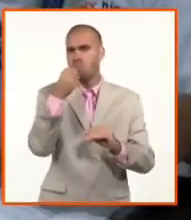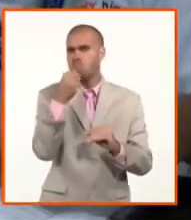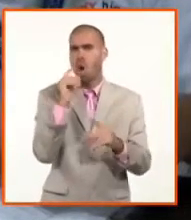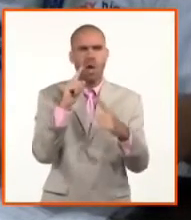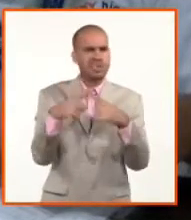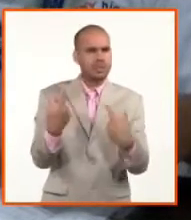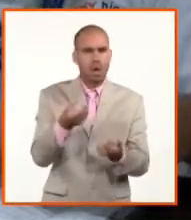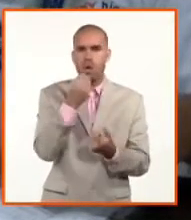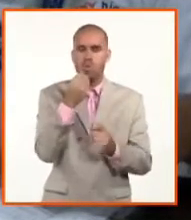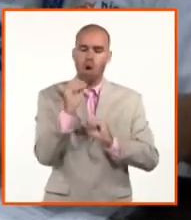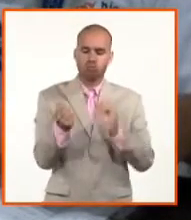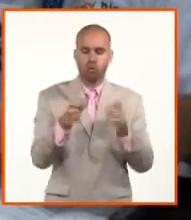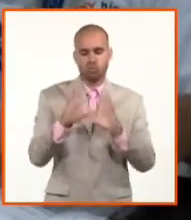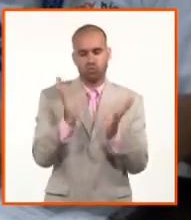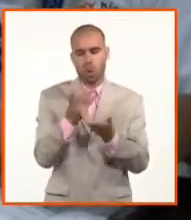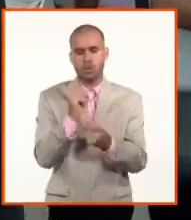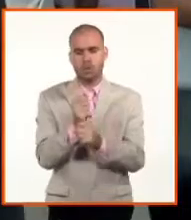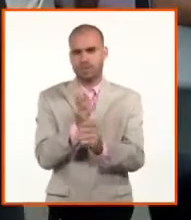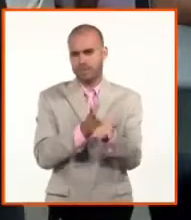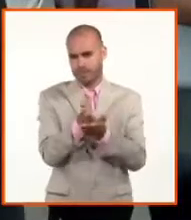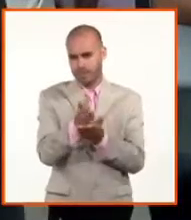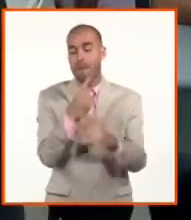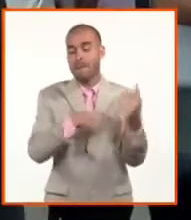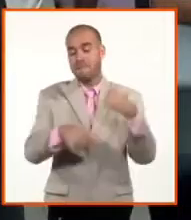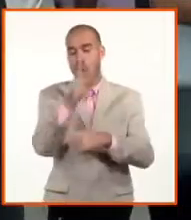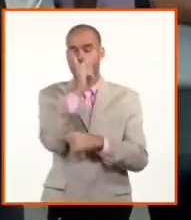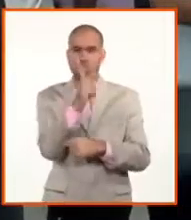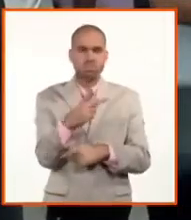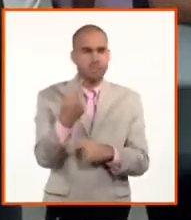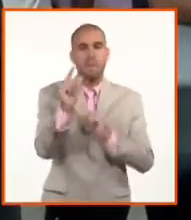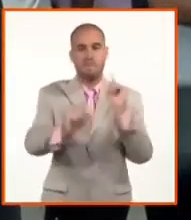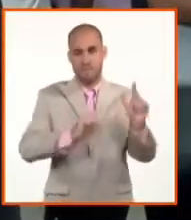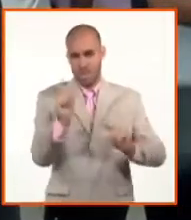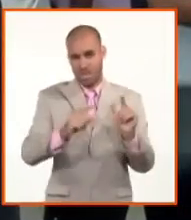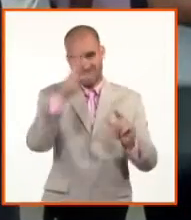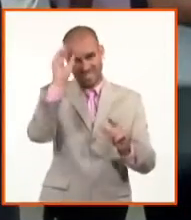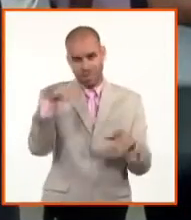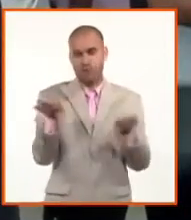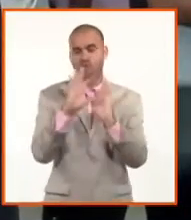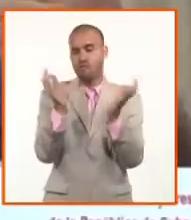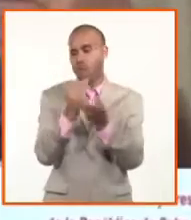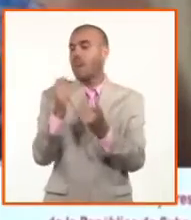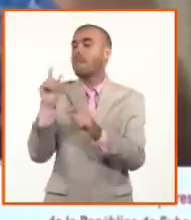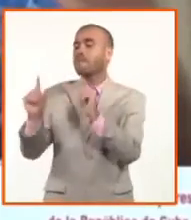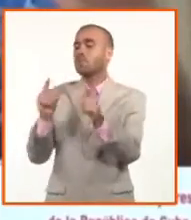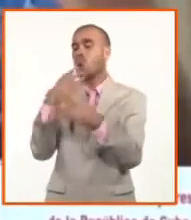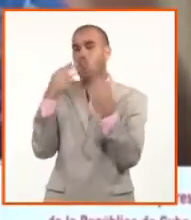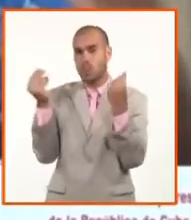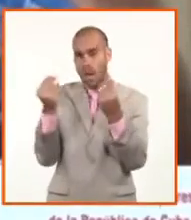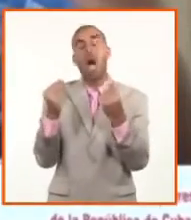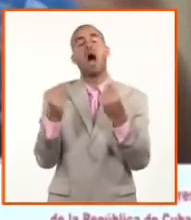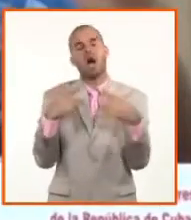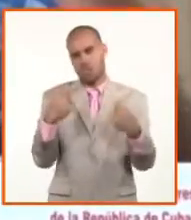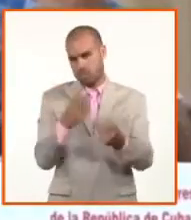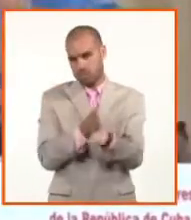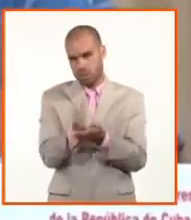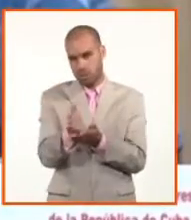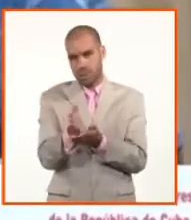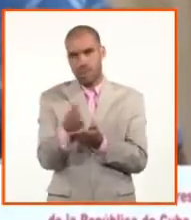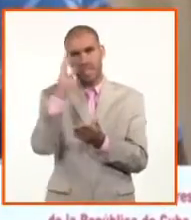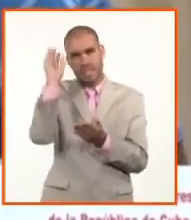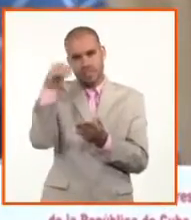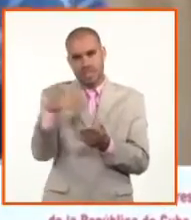todo. Señaló que se debe continuar priorizando la atención a los lesionados y familiares de los desaparecidos y seguir de cerca los estudios de